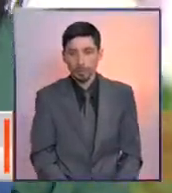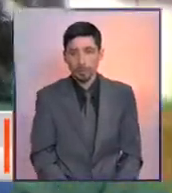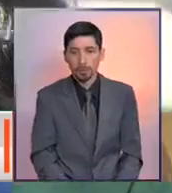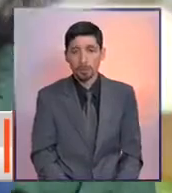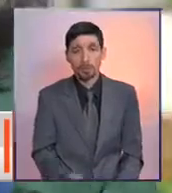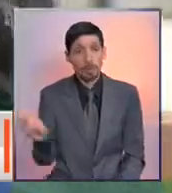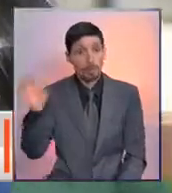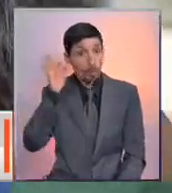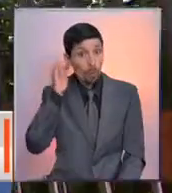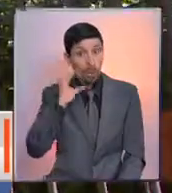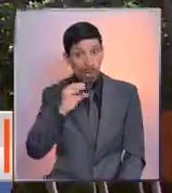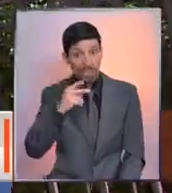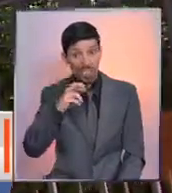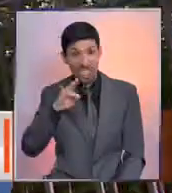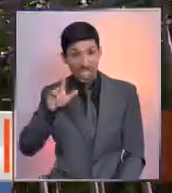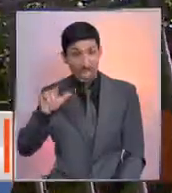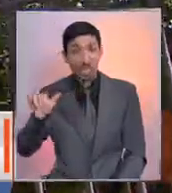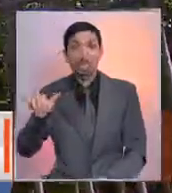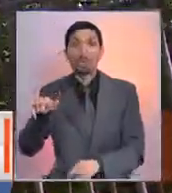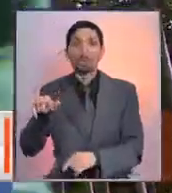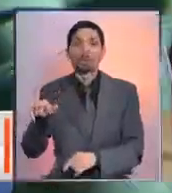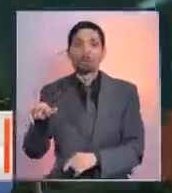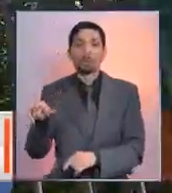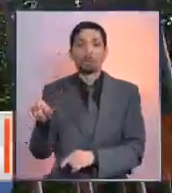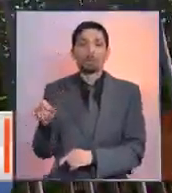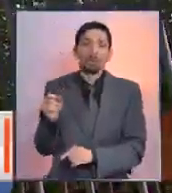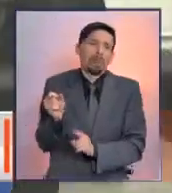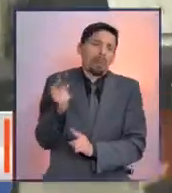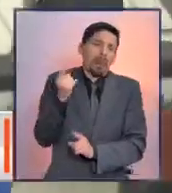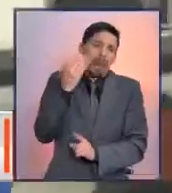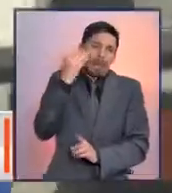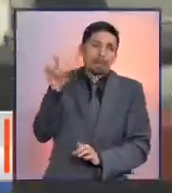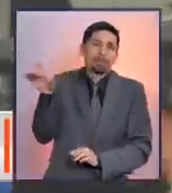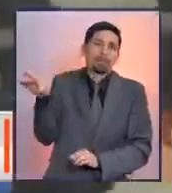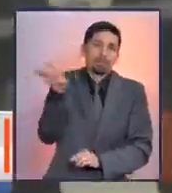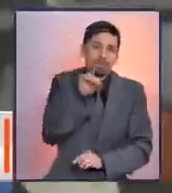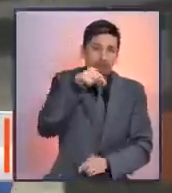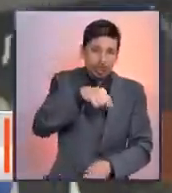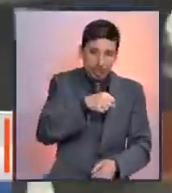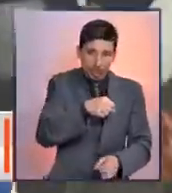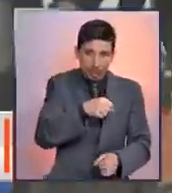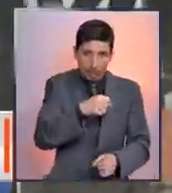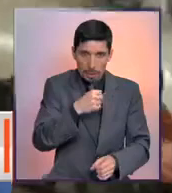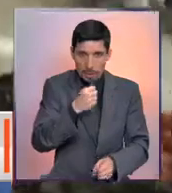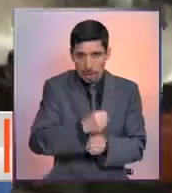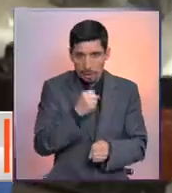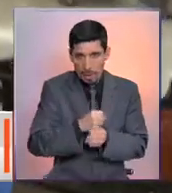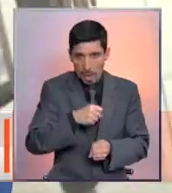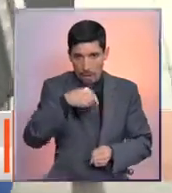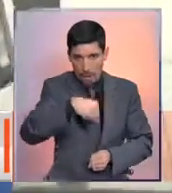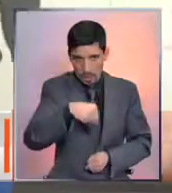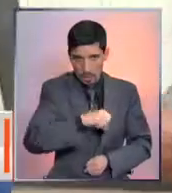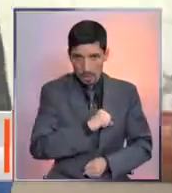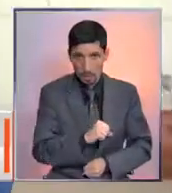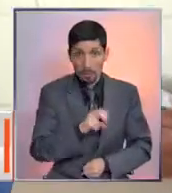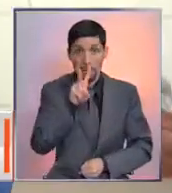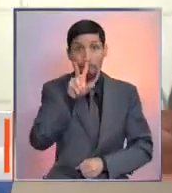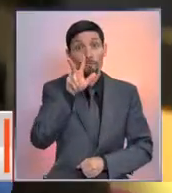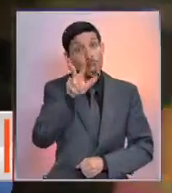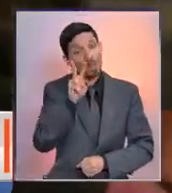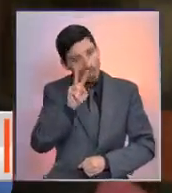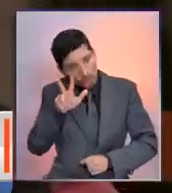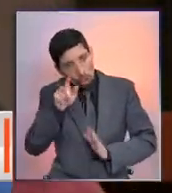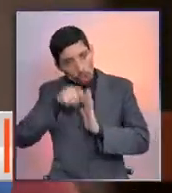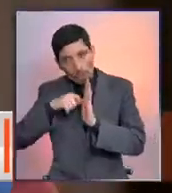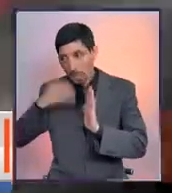Shirley fue una de las primeras filipinas en llegar a trabajar como nana en Santiago. Estas imágenes fueron grabadas hace 28 meses, cuando tocó suelo chileno